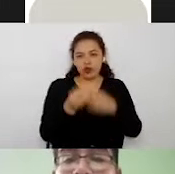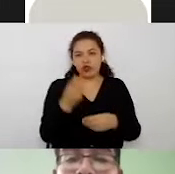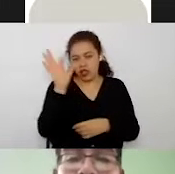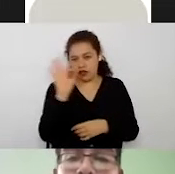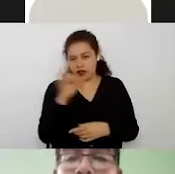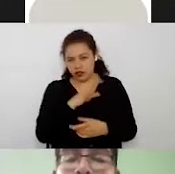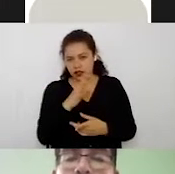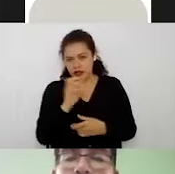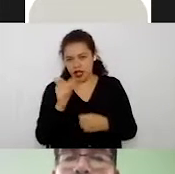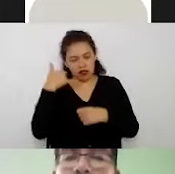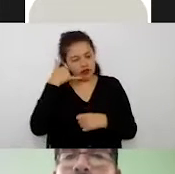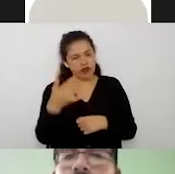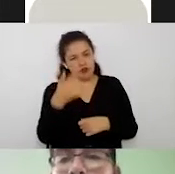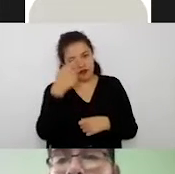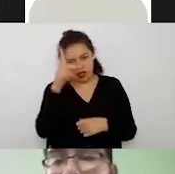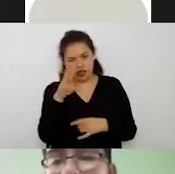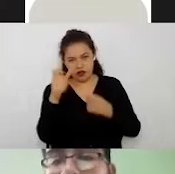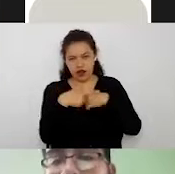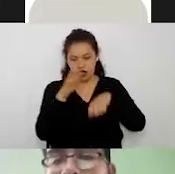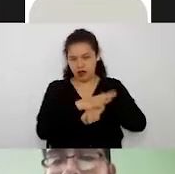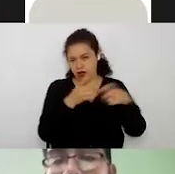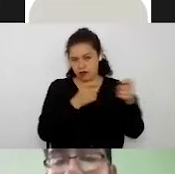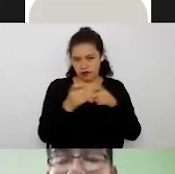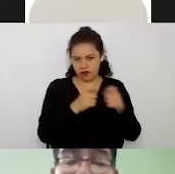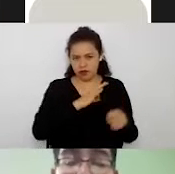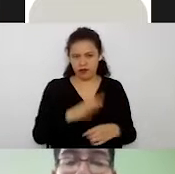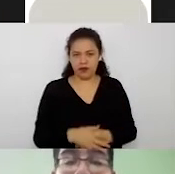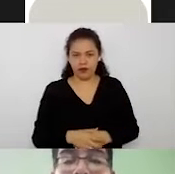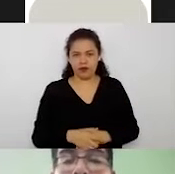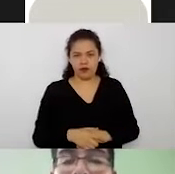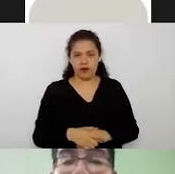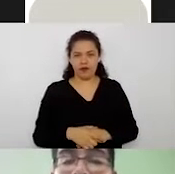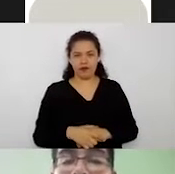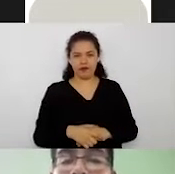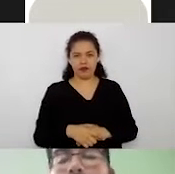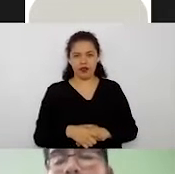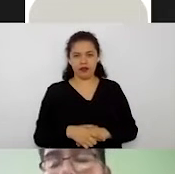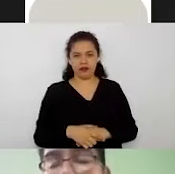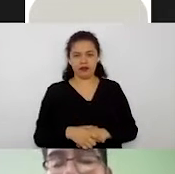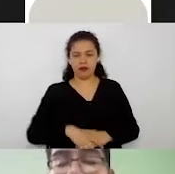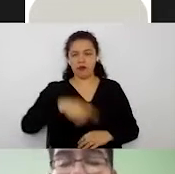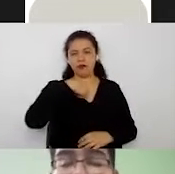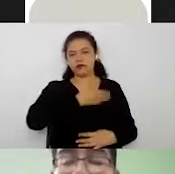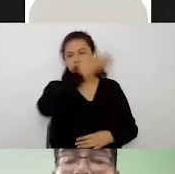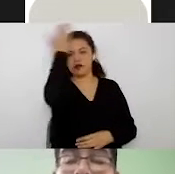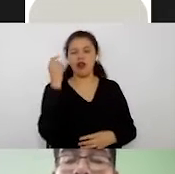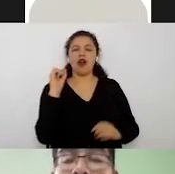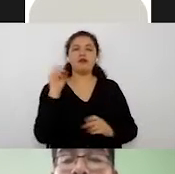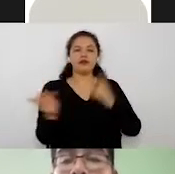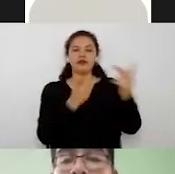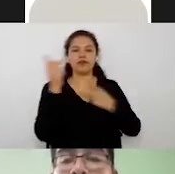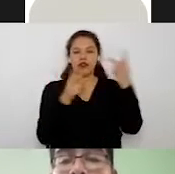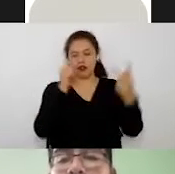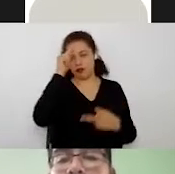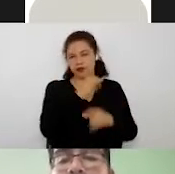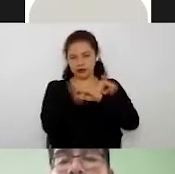muy sencillo o por algo que ya estaba controlado, pero yo por no saber o por no preguntar o por darle